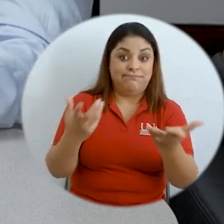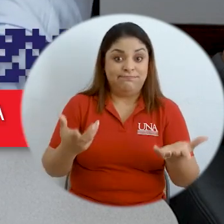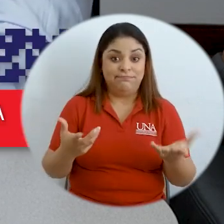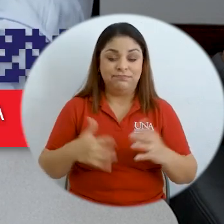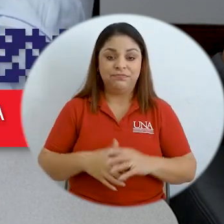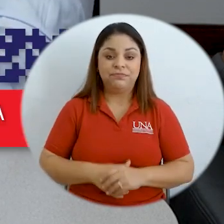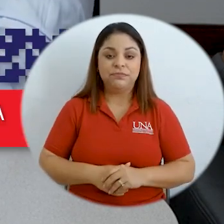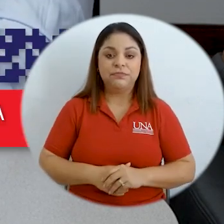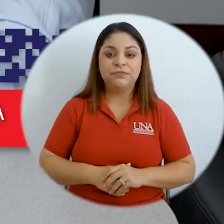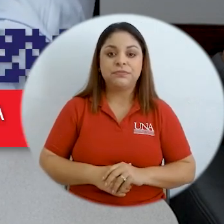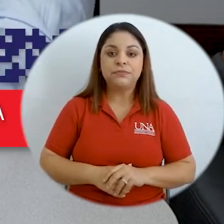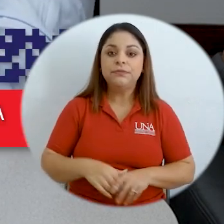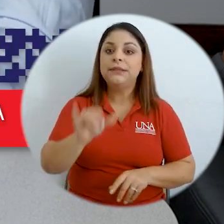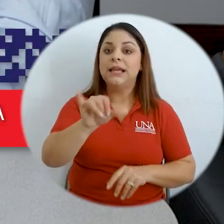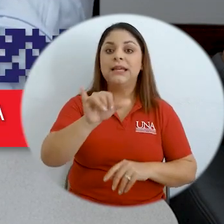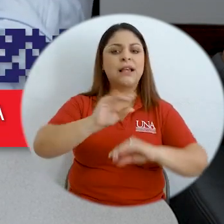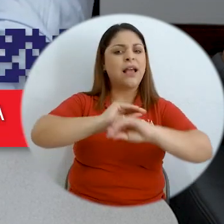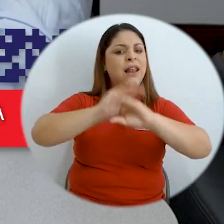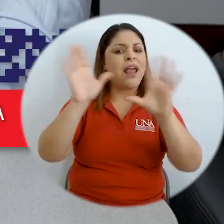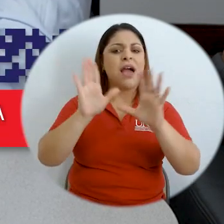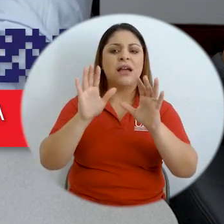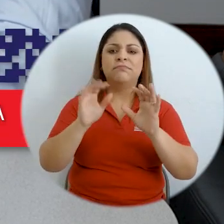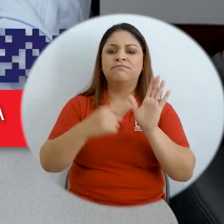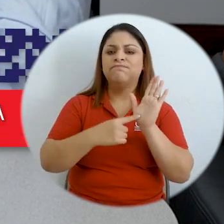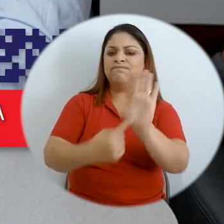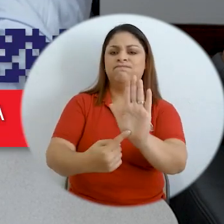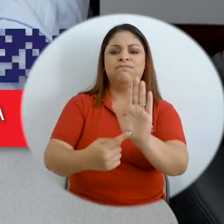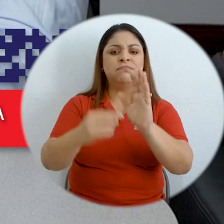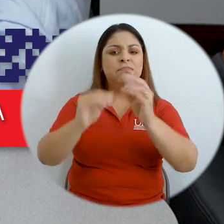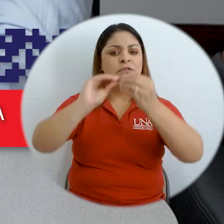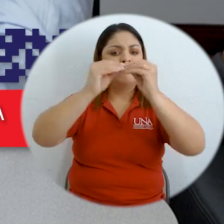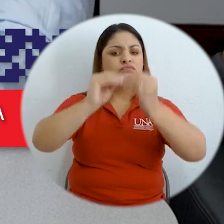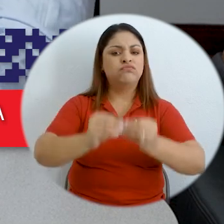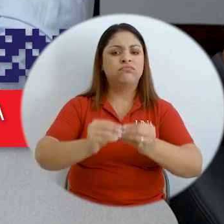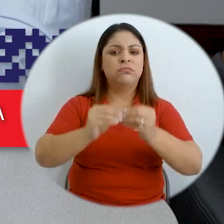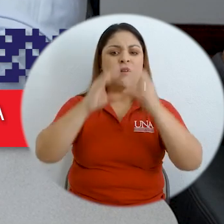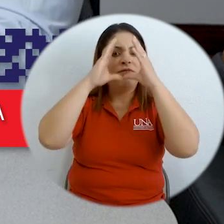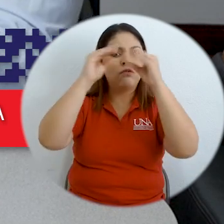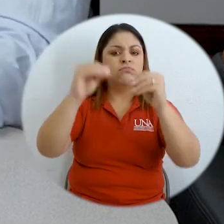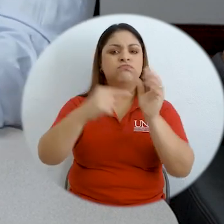explicación con números, con datos reales y concretos, verificables,